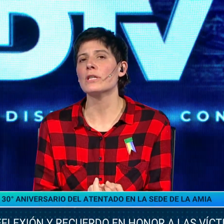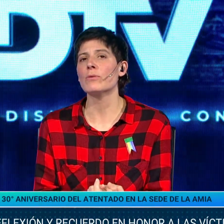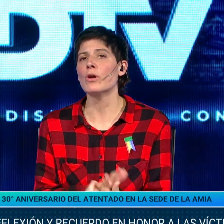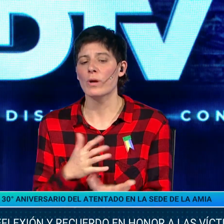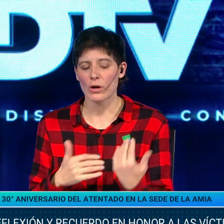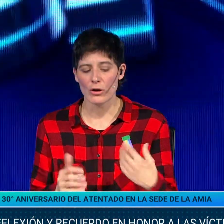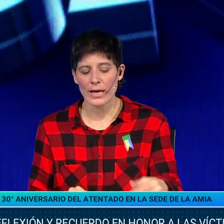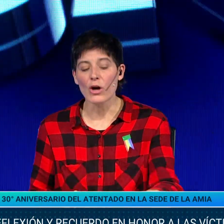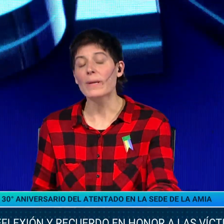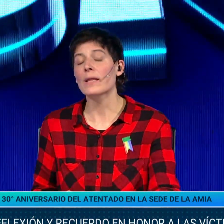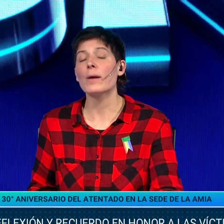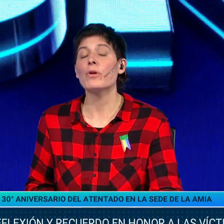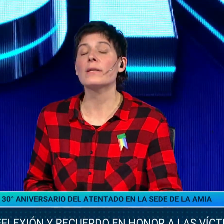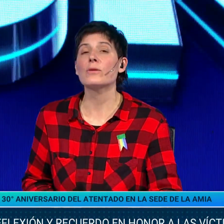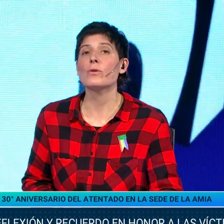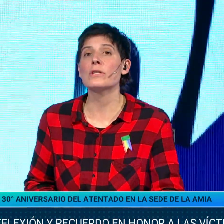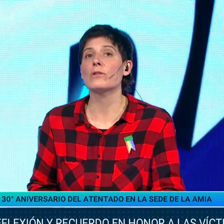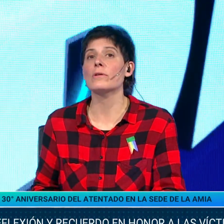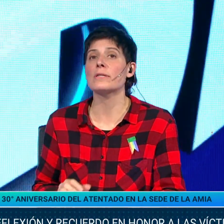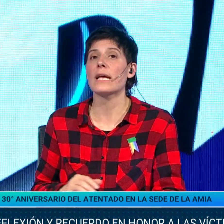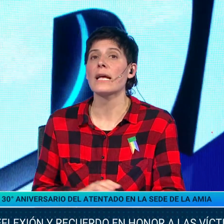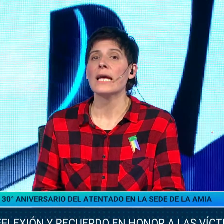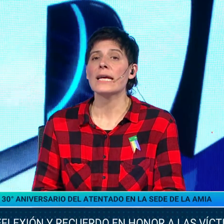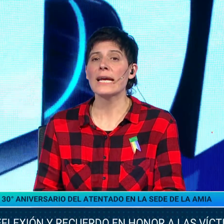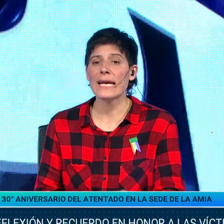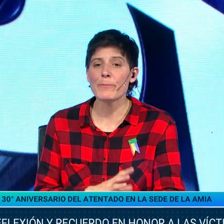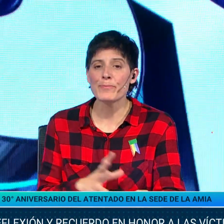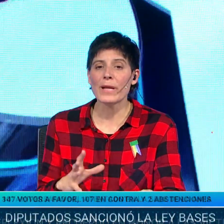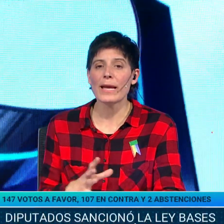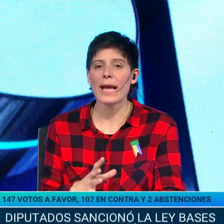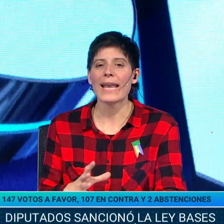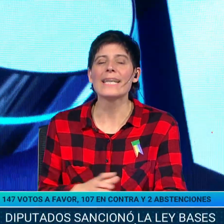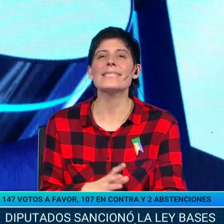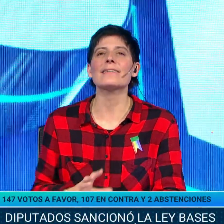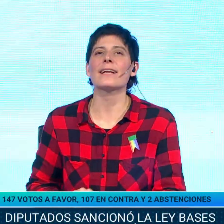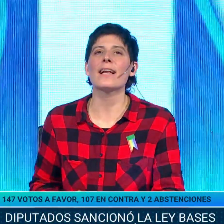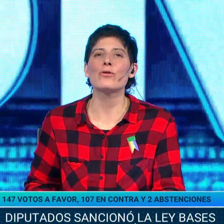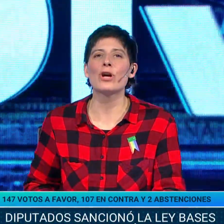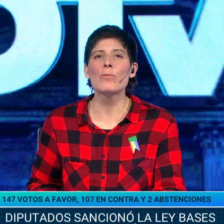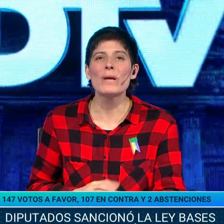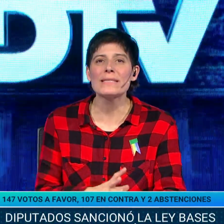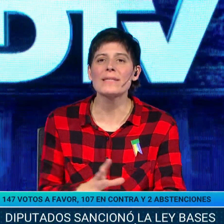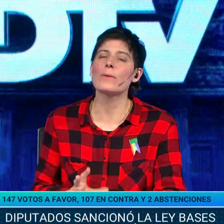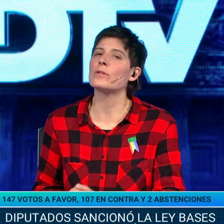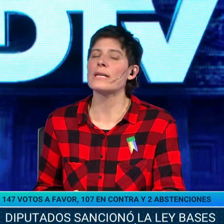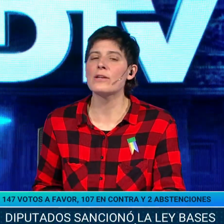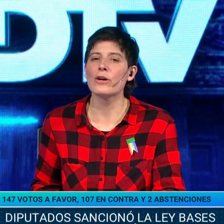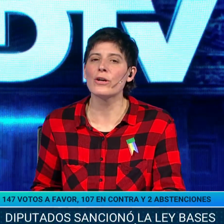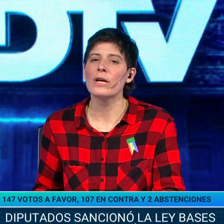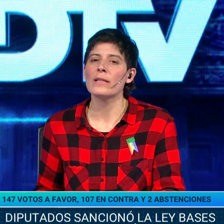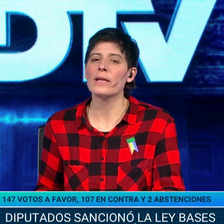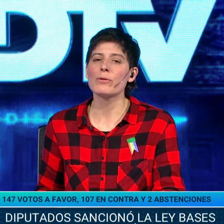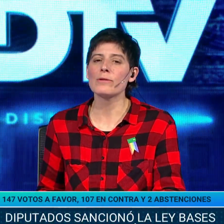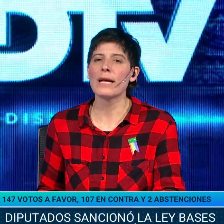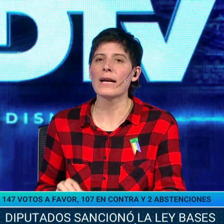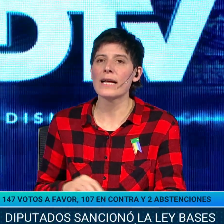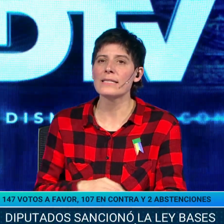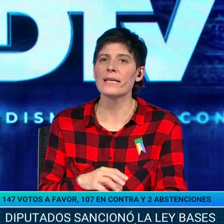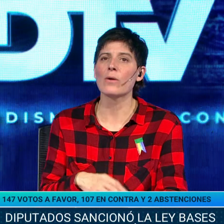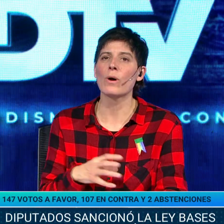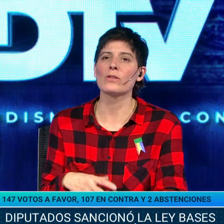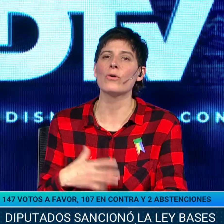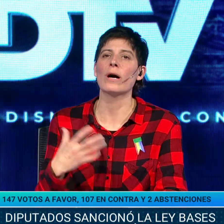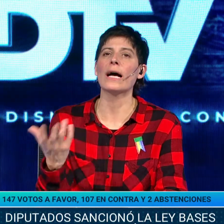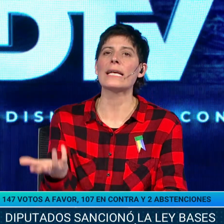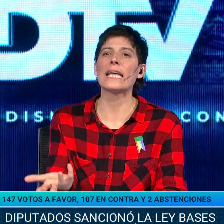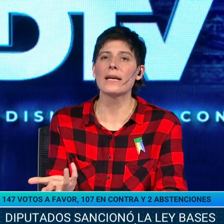ver con lo impositivo y luego lo que comentábamos del artículo 111. ¿Qué analizaste, Claudio? ¿Cómo viste esa votación de impuesto a las